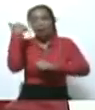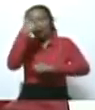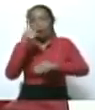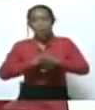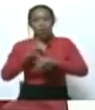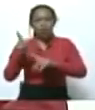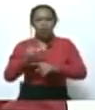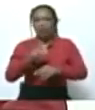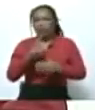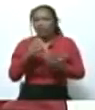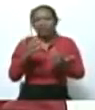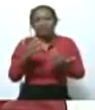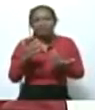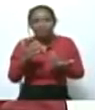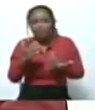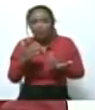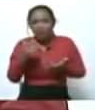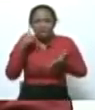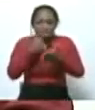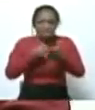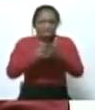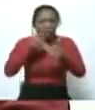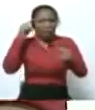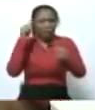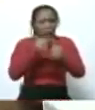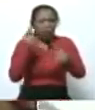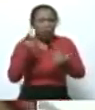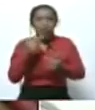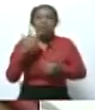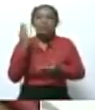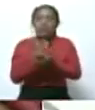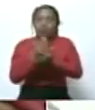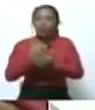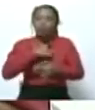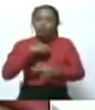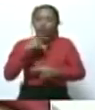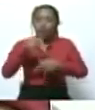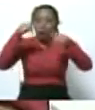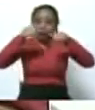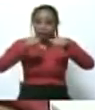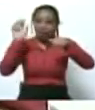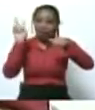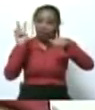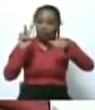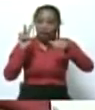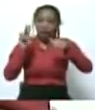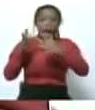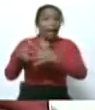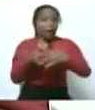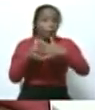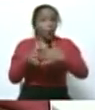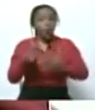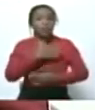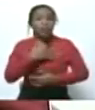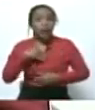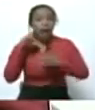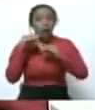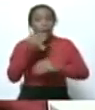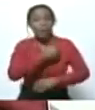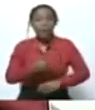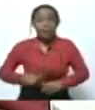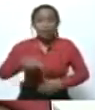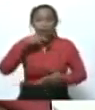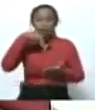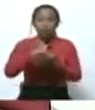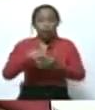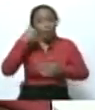arrogantes. Son arrogantes. Siempre nosotros lo hemos dicho, aquí en Venezuela, si Estados Unidos quiere hablar con un presidente que llame a Miraflores,